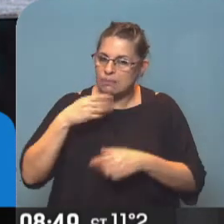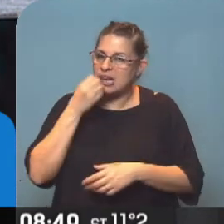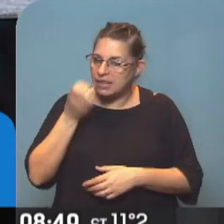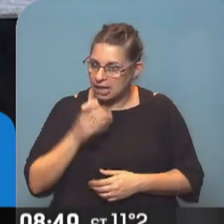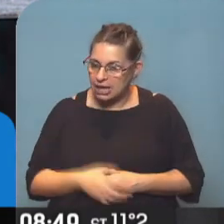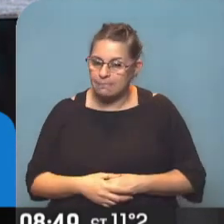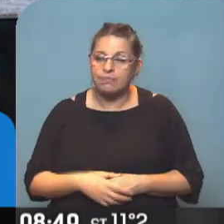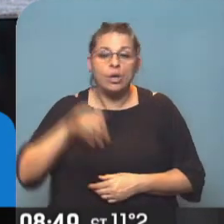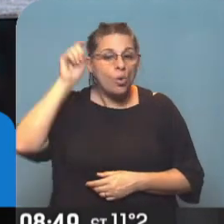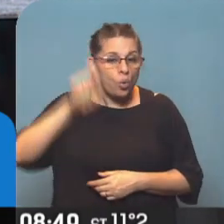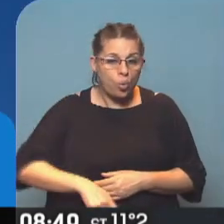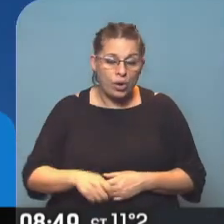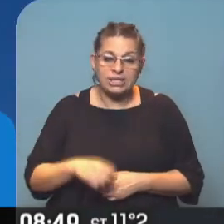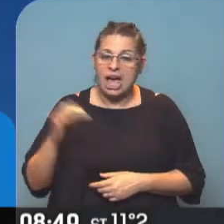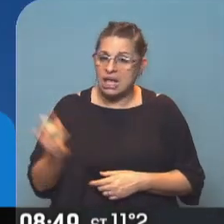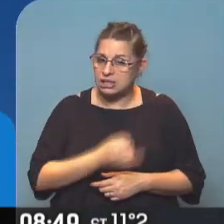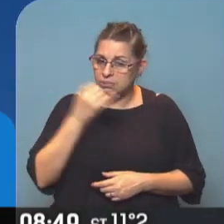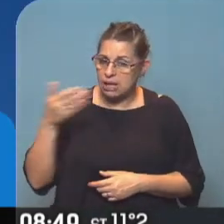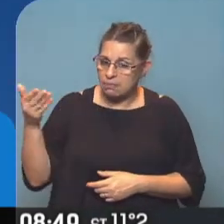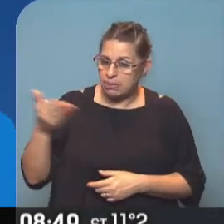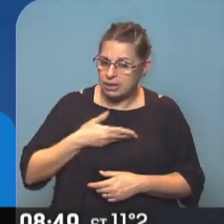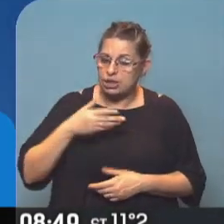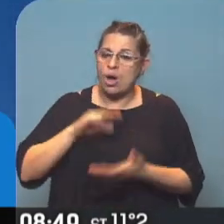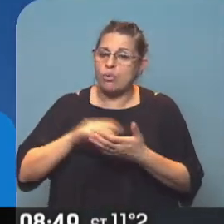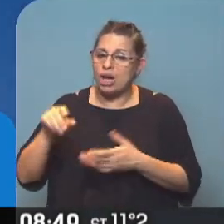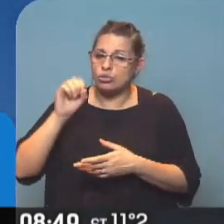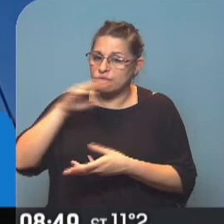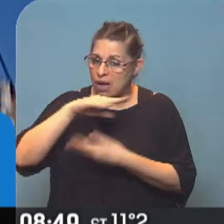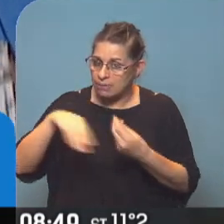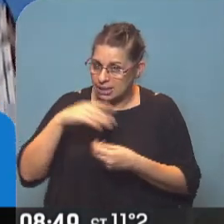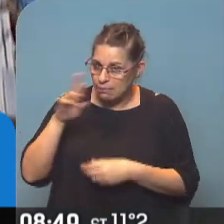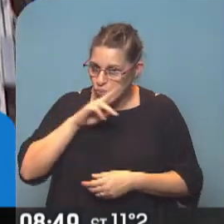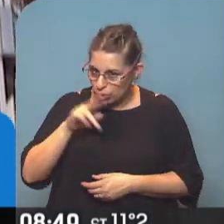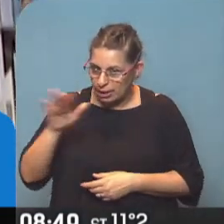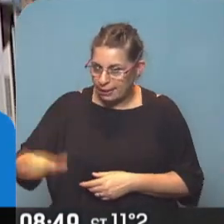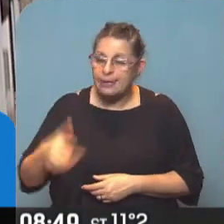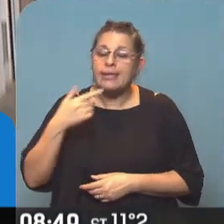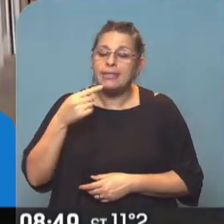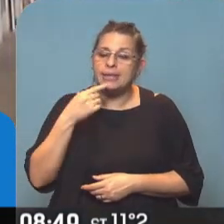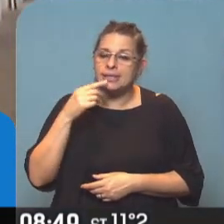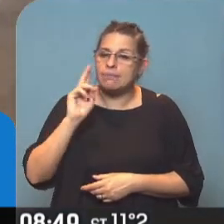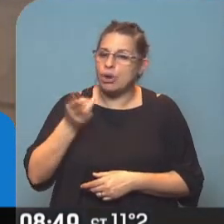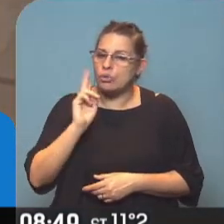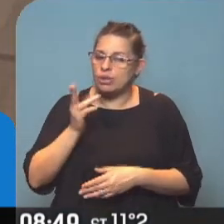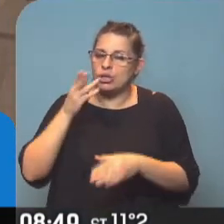declarar. Los jueces aceptaron el pedido del abogado de la familia y no se permitirá el